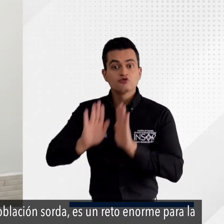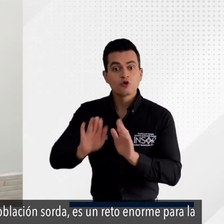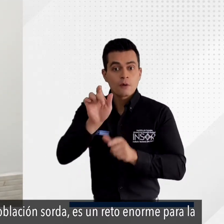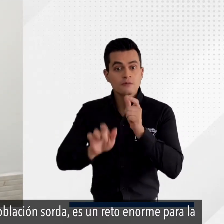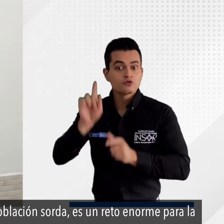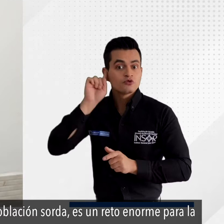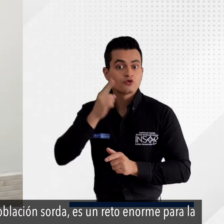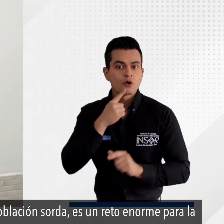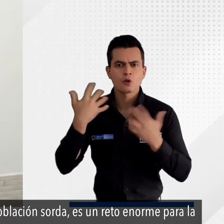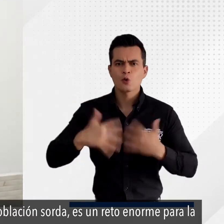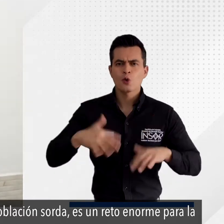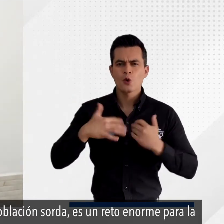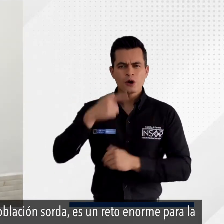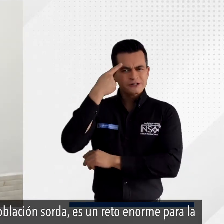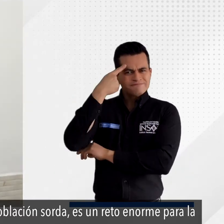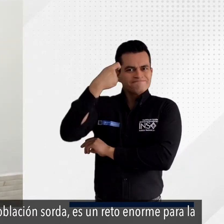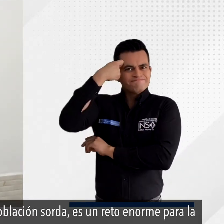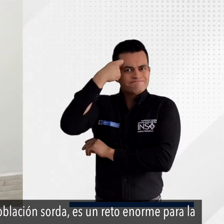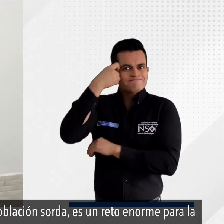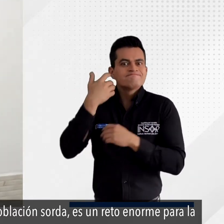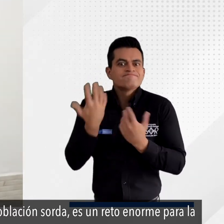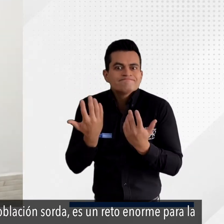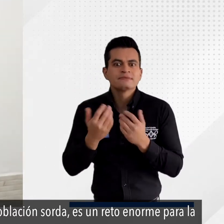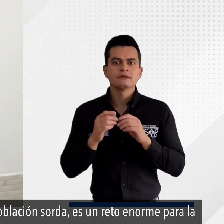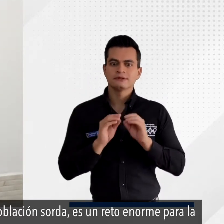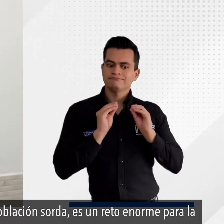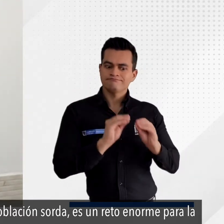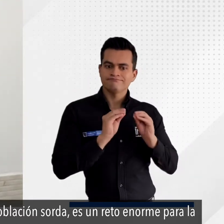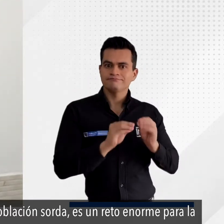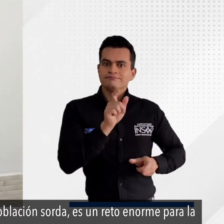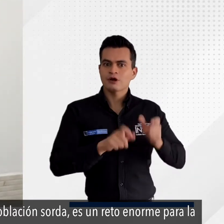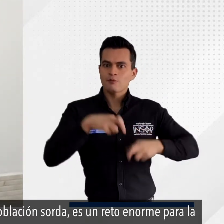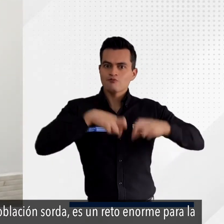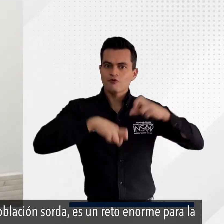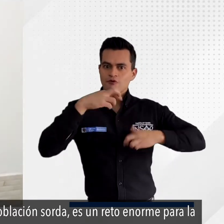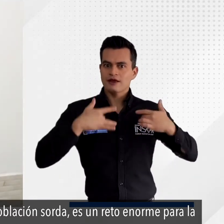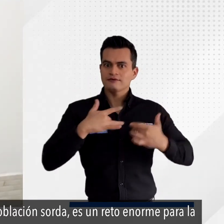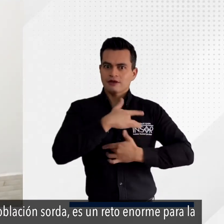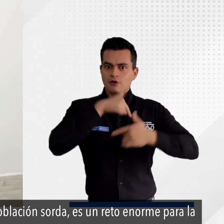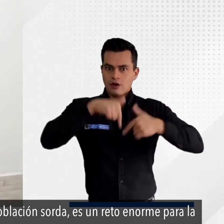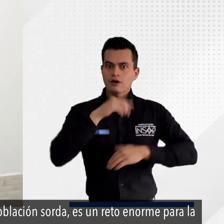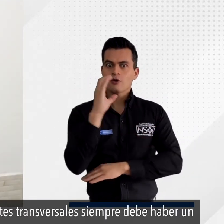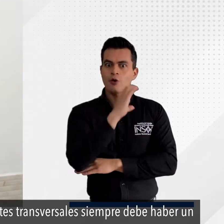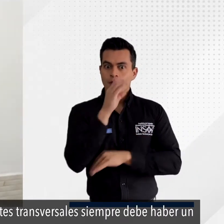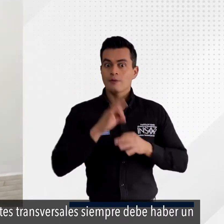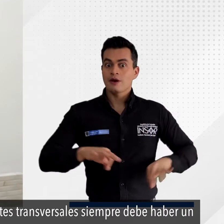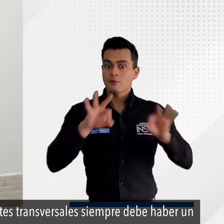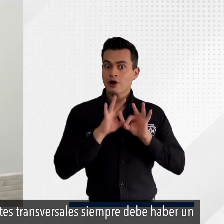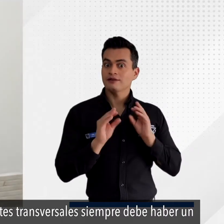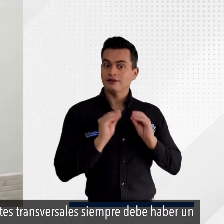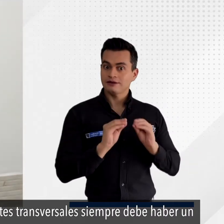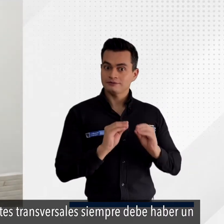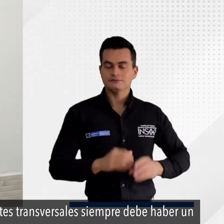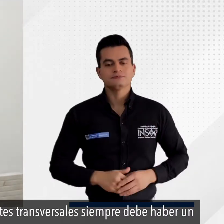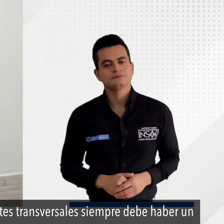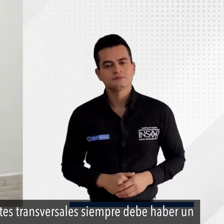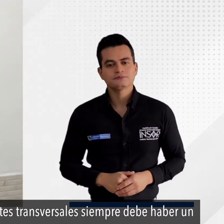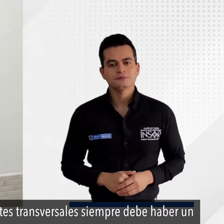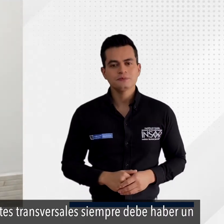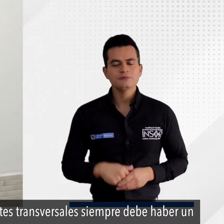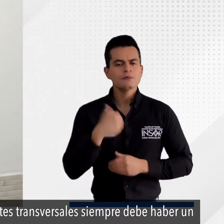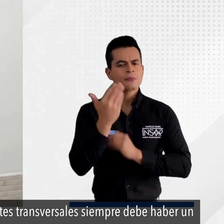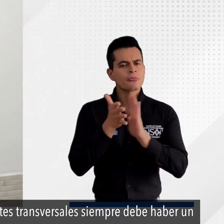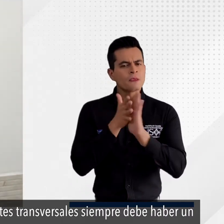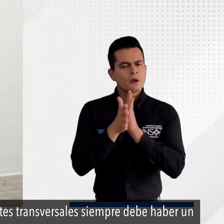sorda es un reto enorme para la formación del talento humano en salud de nuestro país. Nosotros hablamos